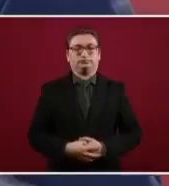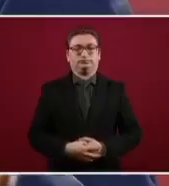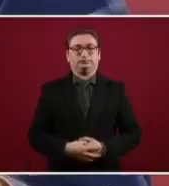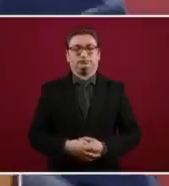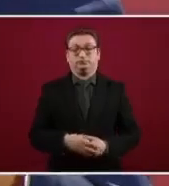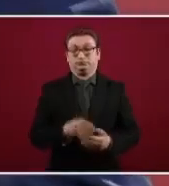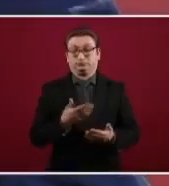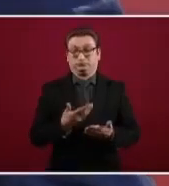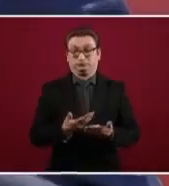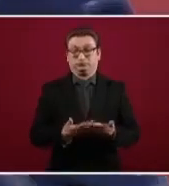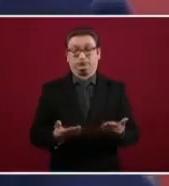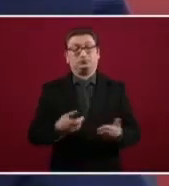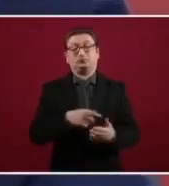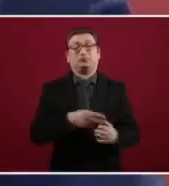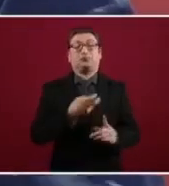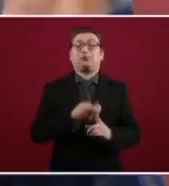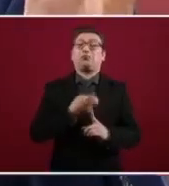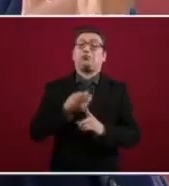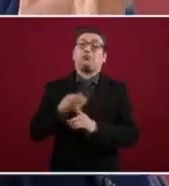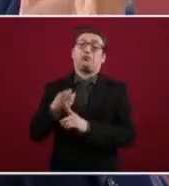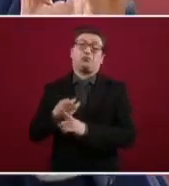y ahora están molestos